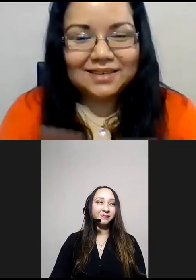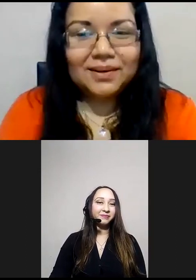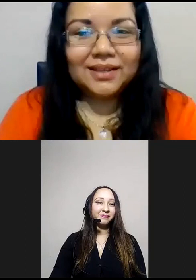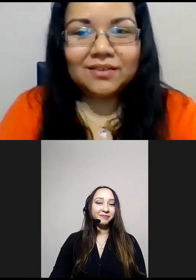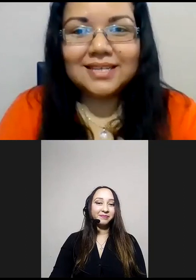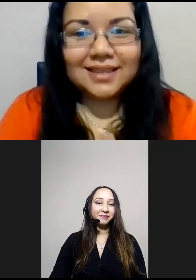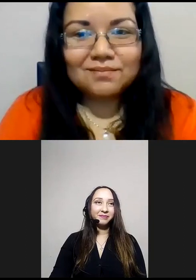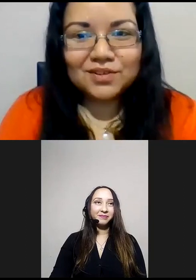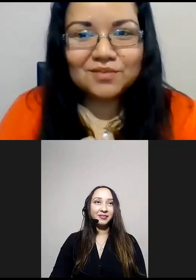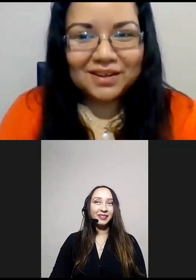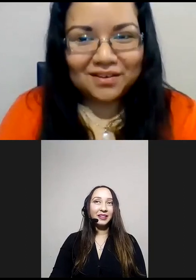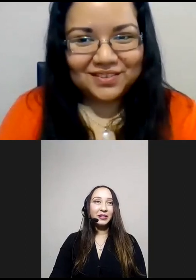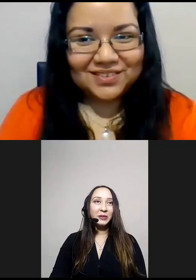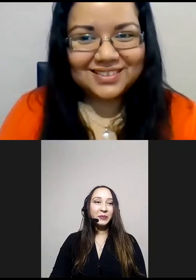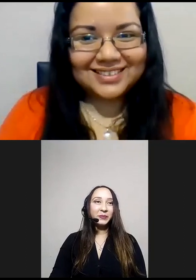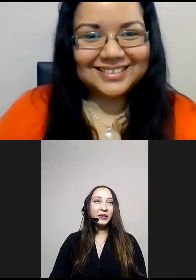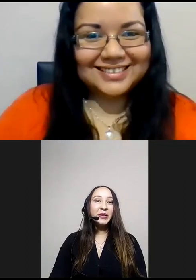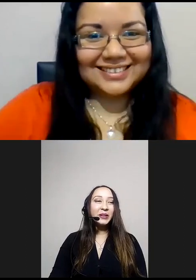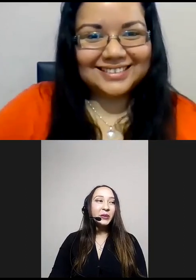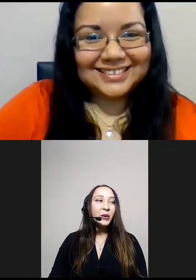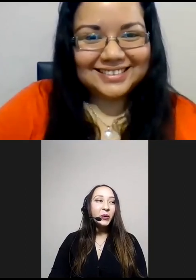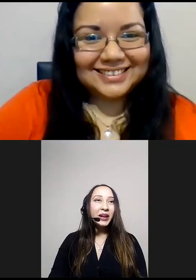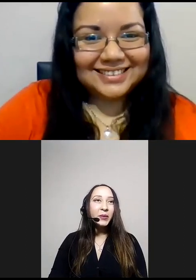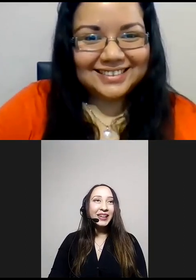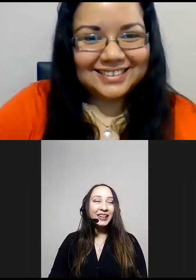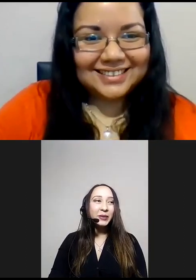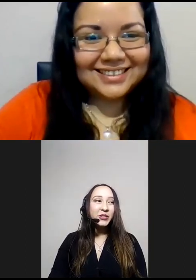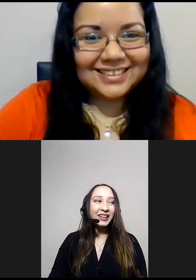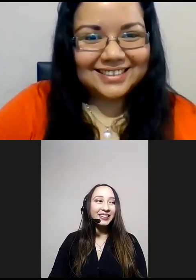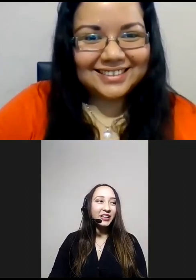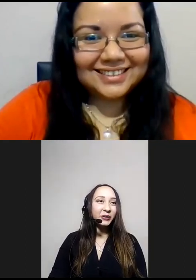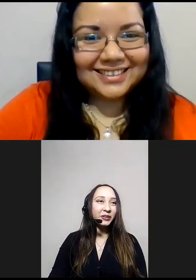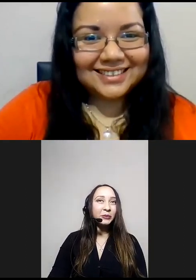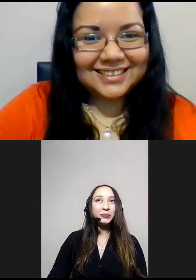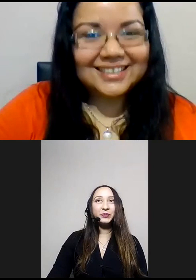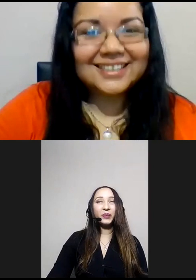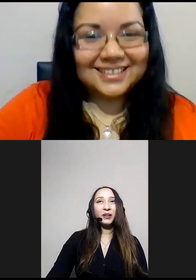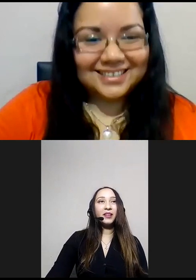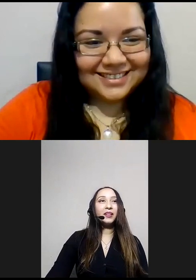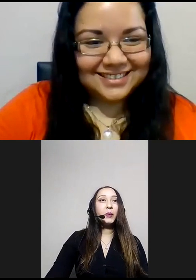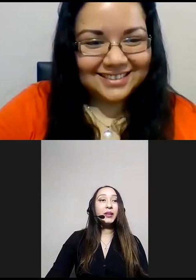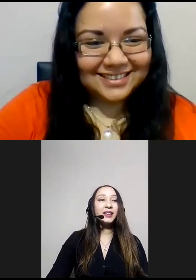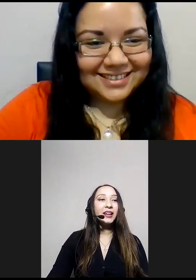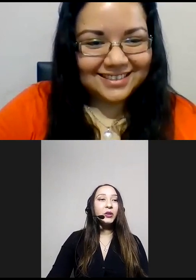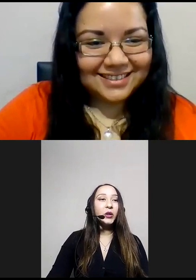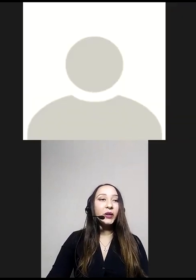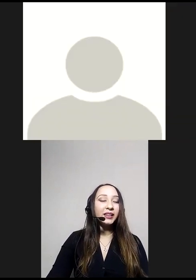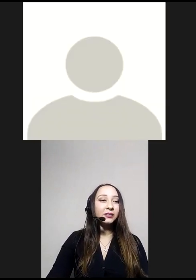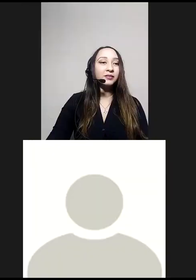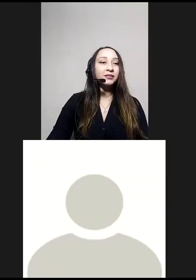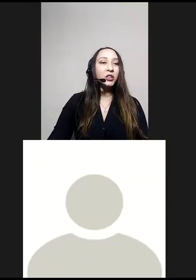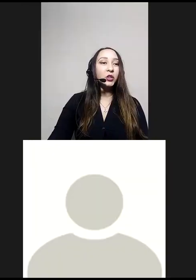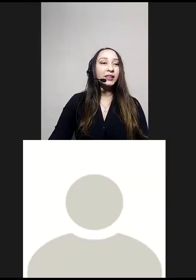sala y bueno, te cedemos los micrófonos. Hola, buenas tardes, muchas gracias Rocío y buenas tardes a todos los que